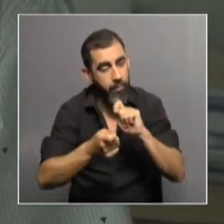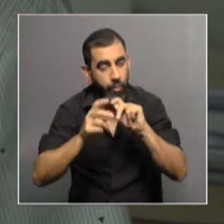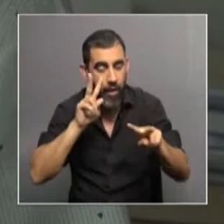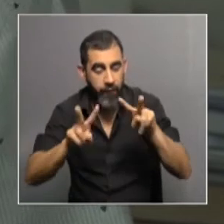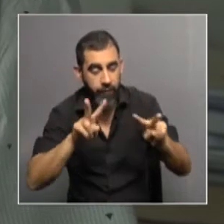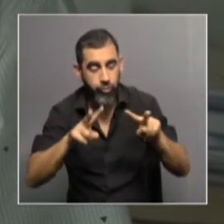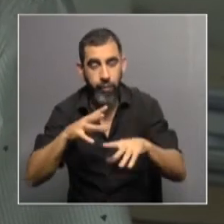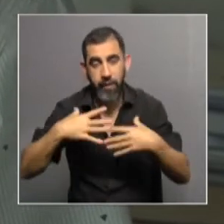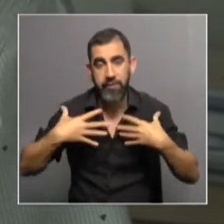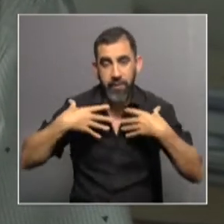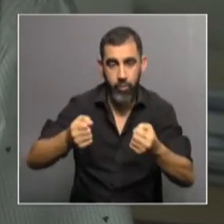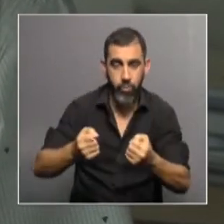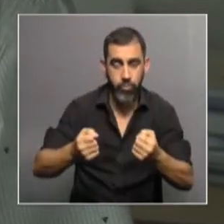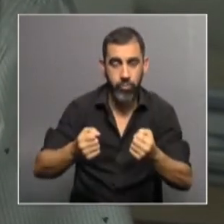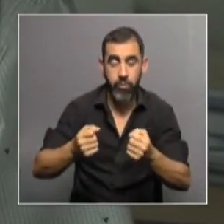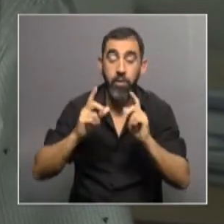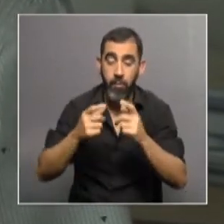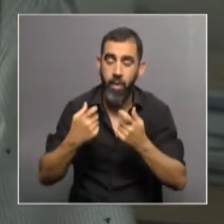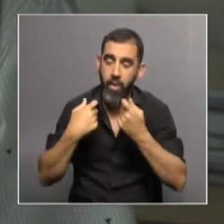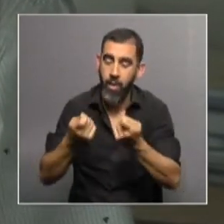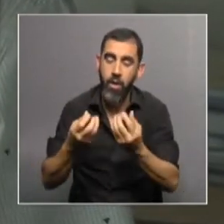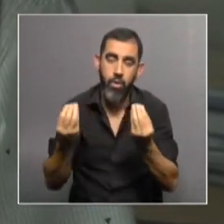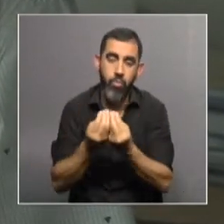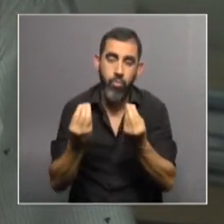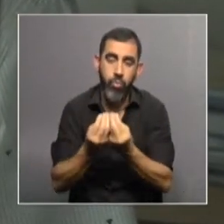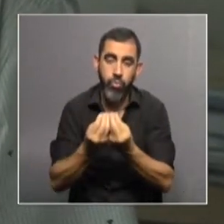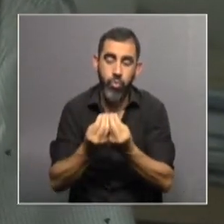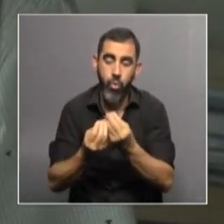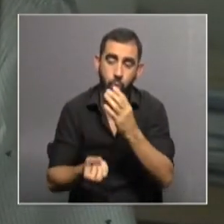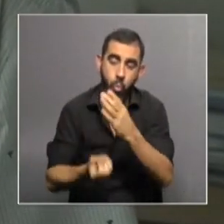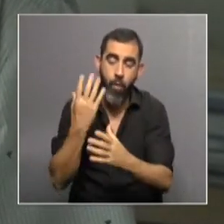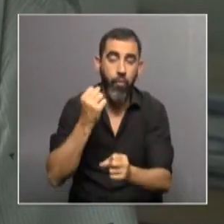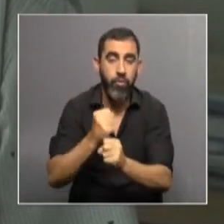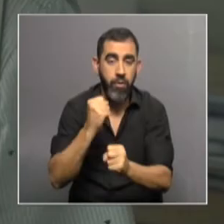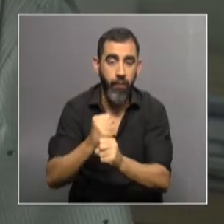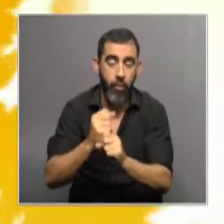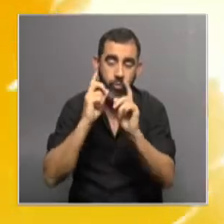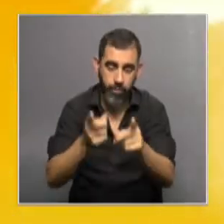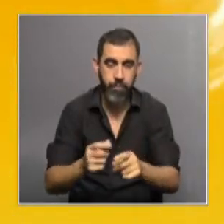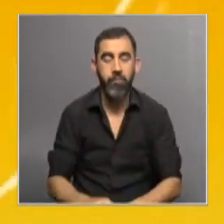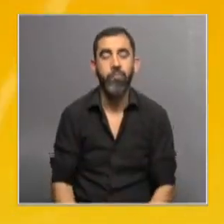a la salud y que va a ofrecer digamos muchos puestos de trabajo novedosos